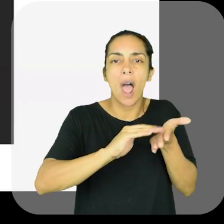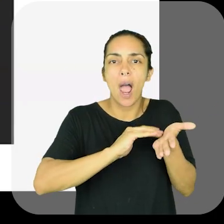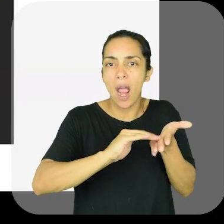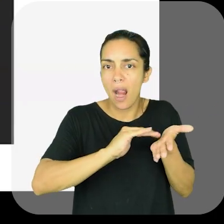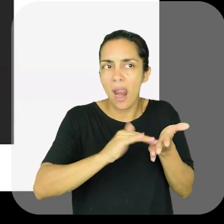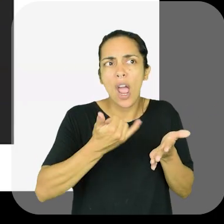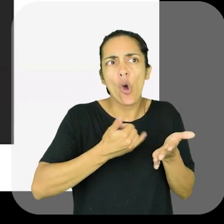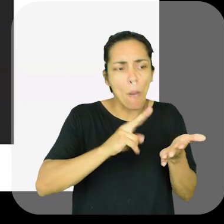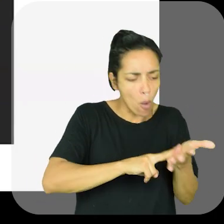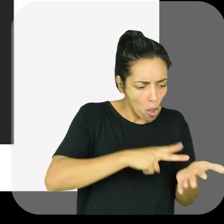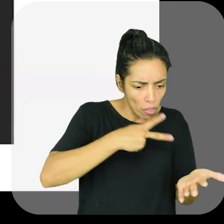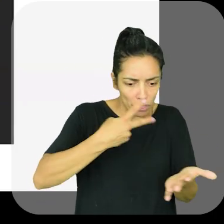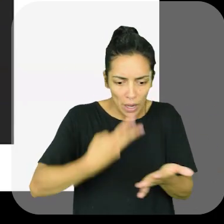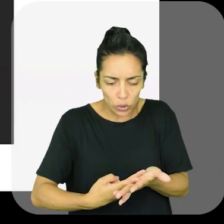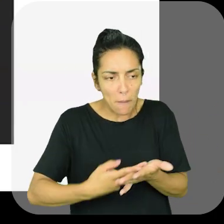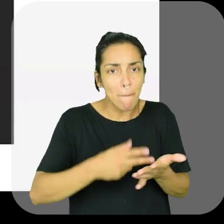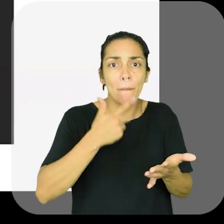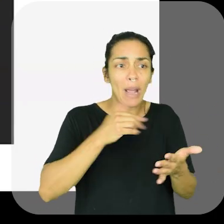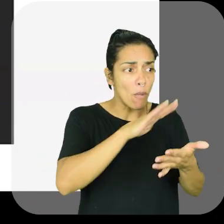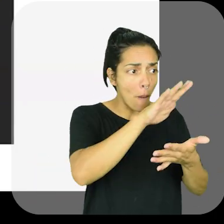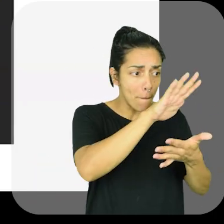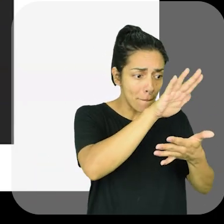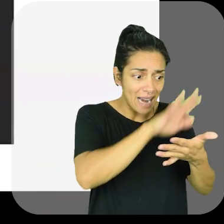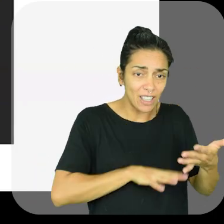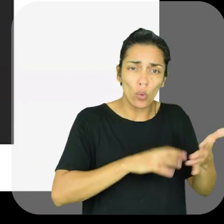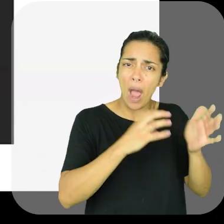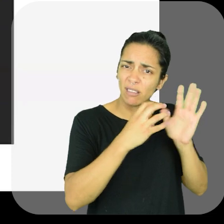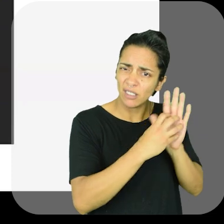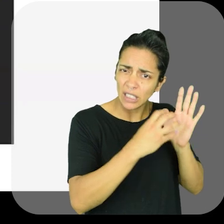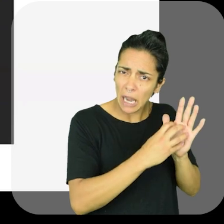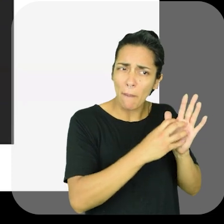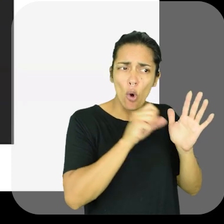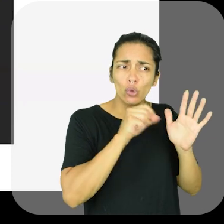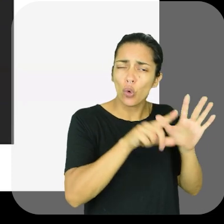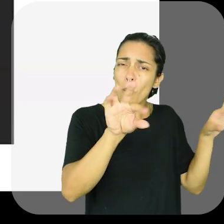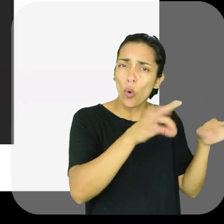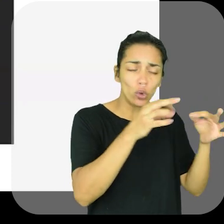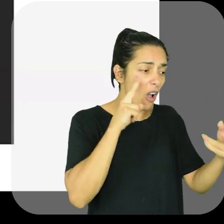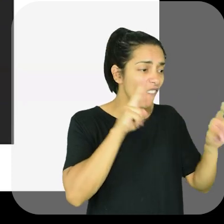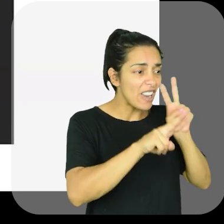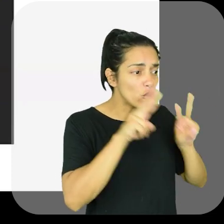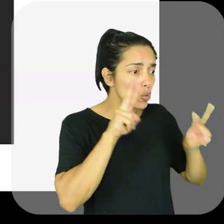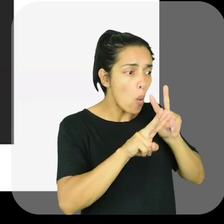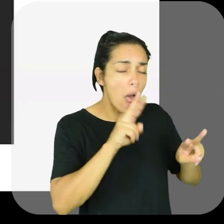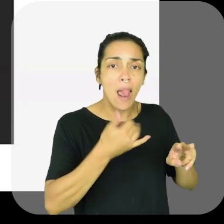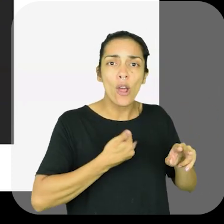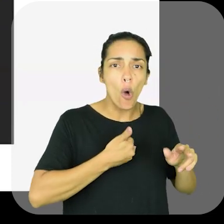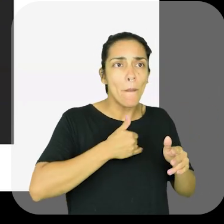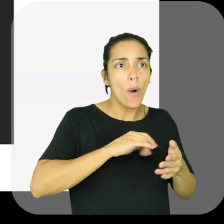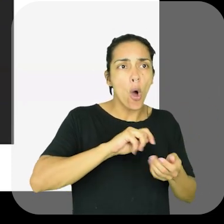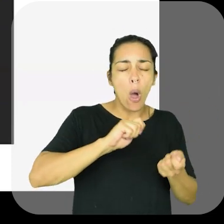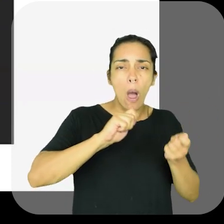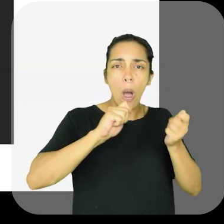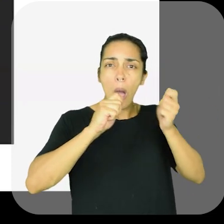pasar una partitura que está hecha en tinta con unos símbolos totalmente visuales, cómo pasarlos a relieves y